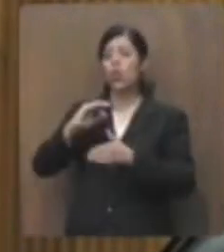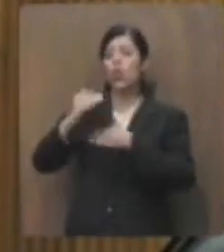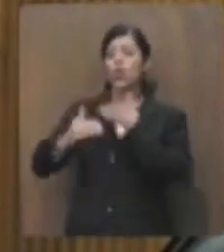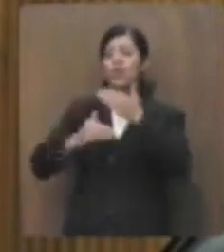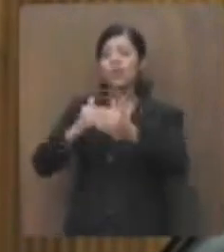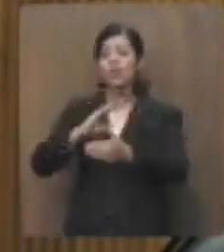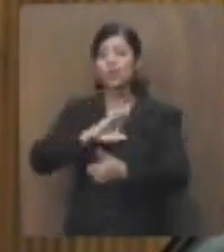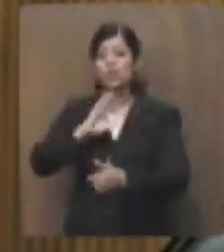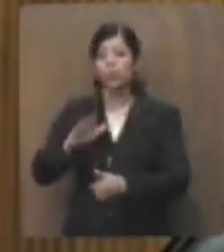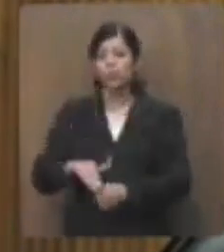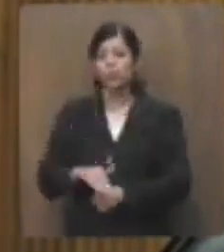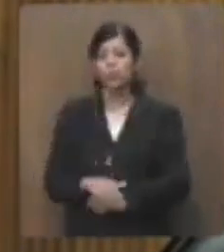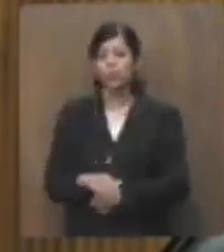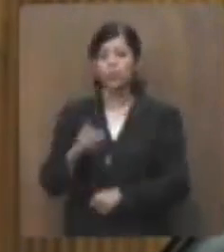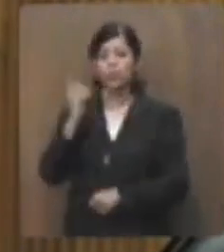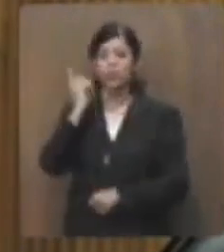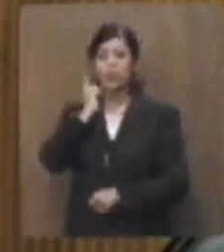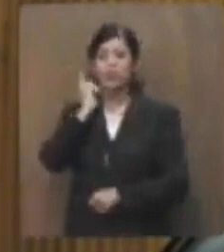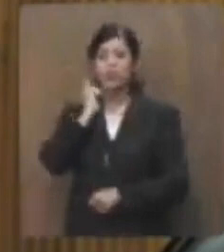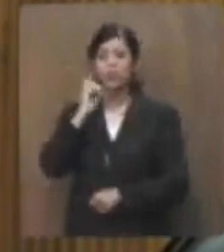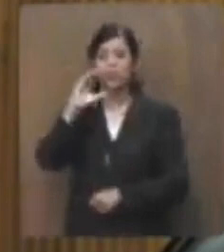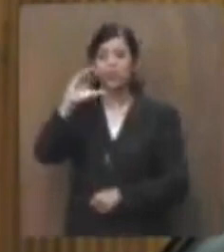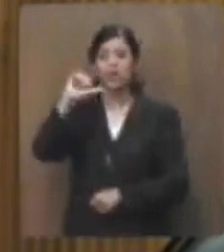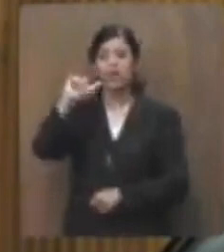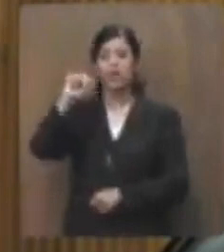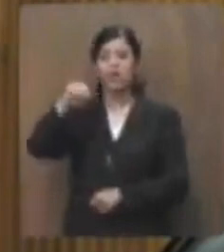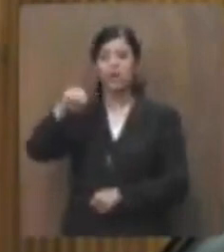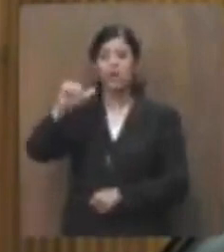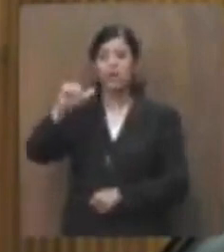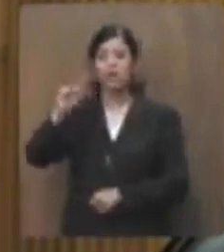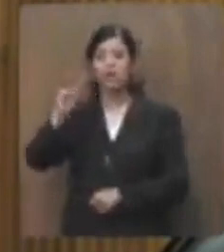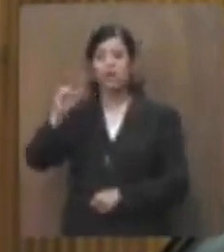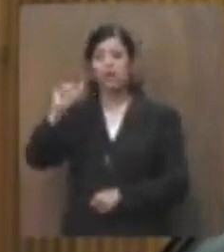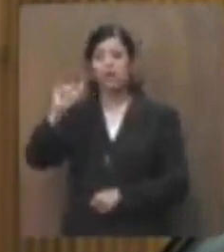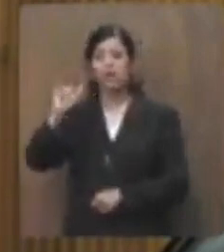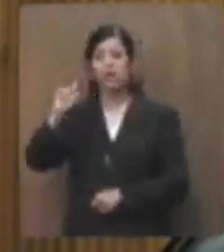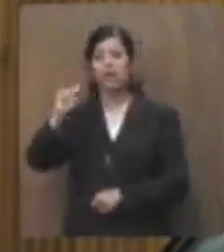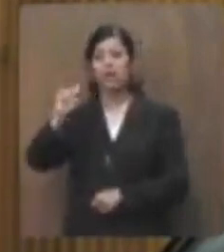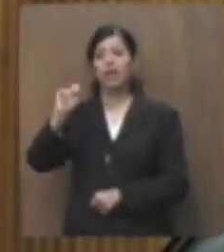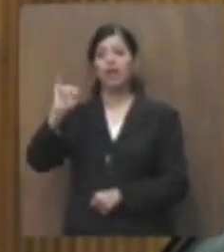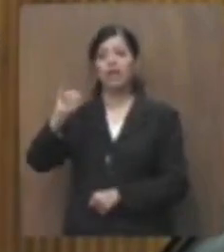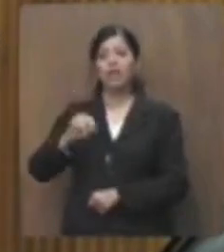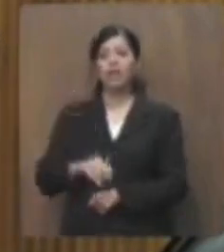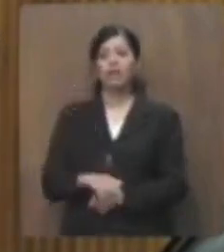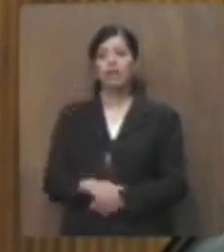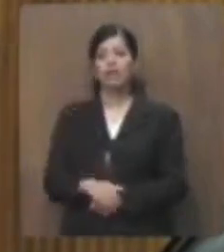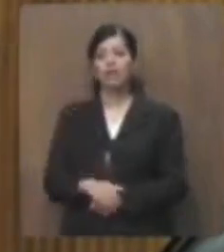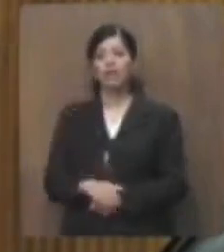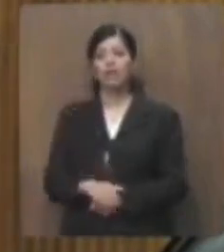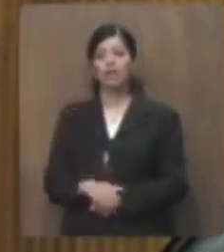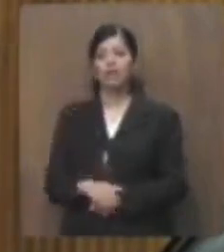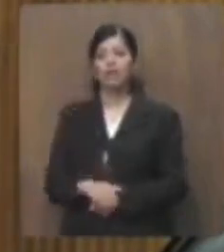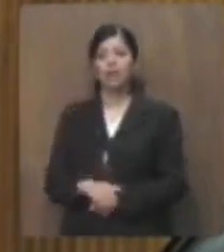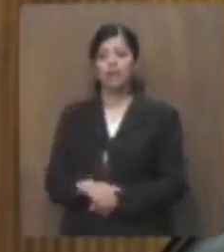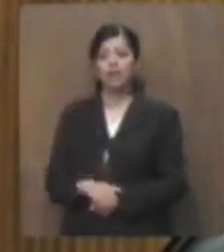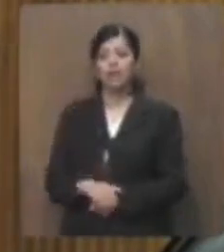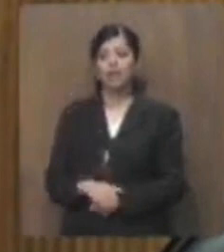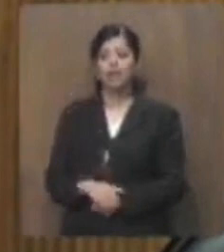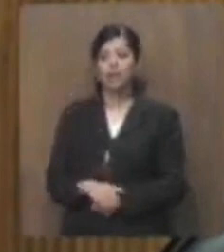el diputado Carnaval Y me recordaba hace un momento no es una alusión personal si la quiere tomar así